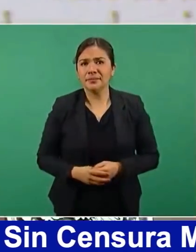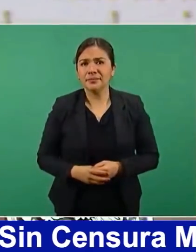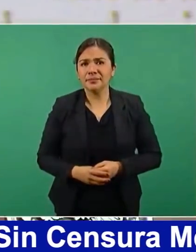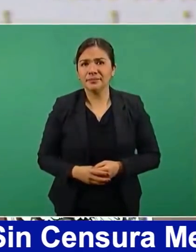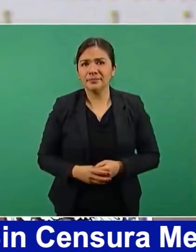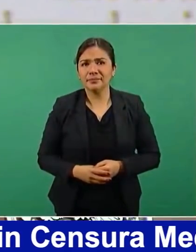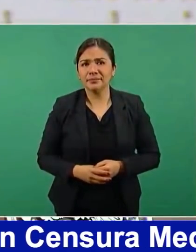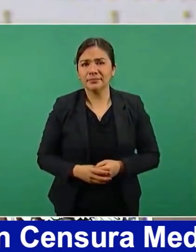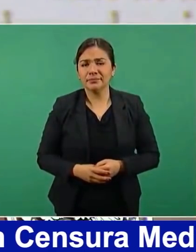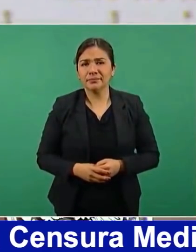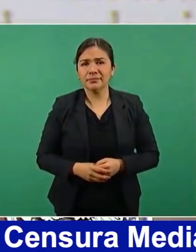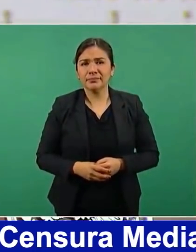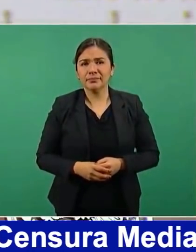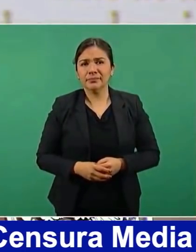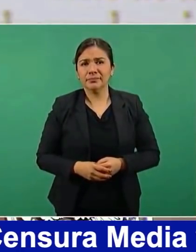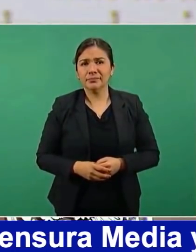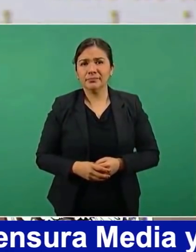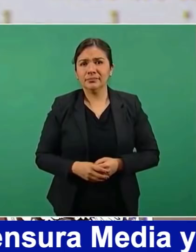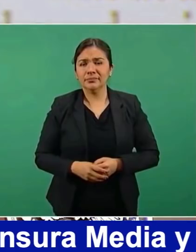que es